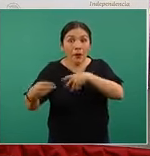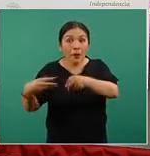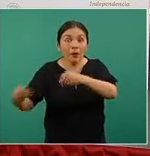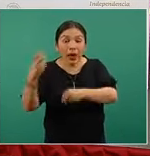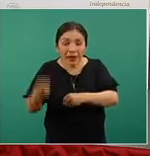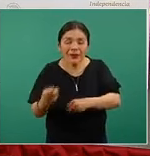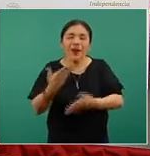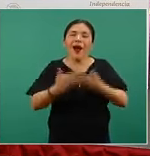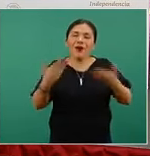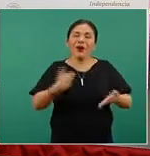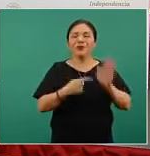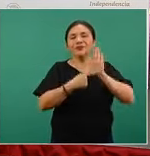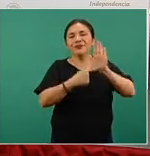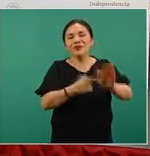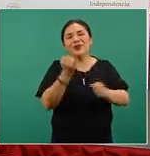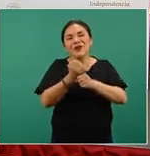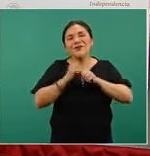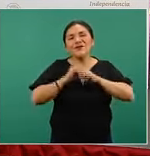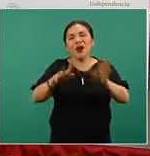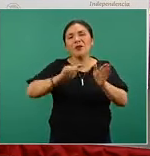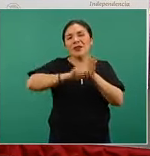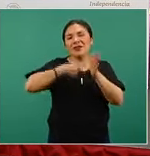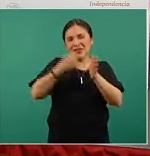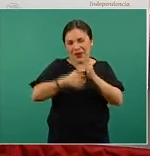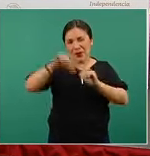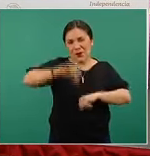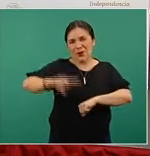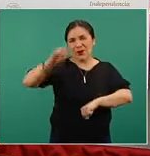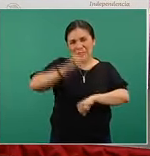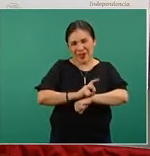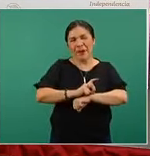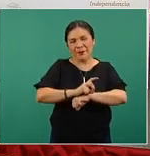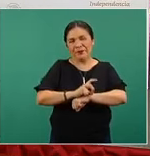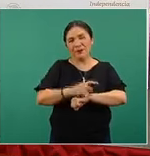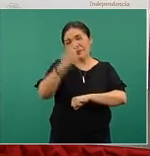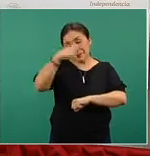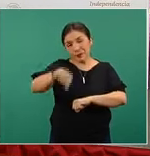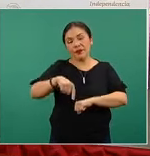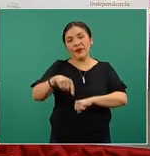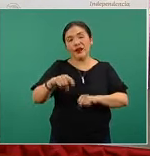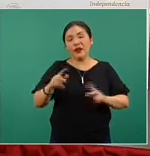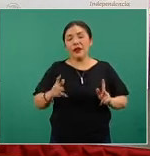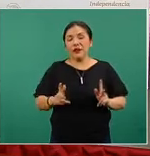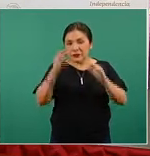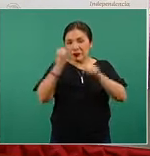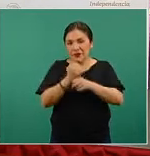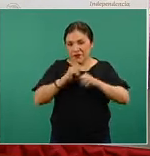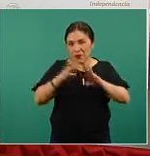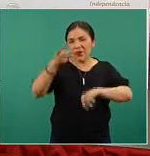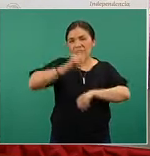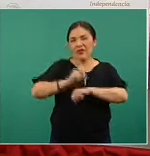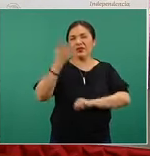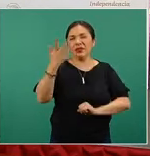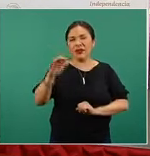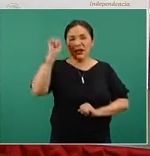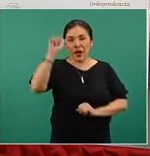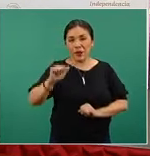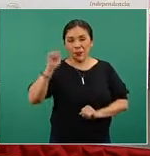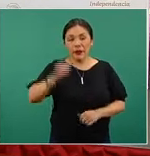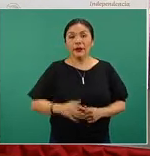a presentarles el avance del informe técnico con corte al día de hoy 10 de abril